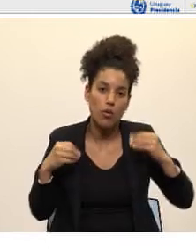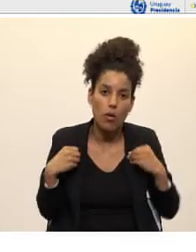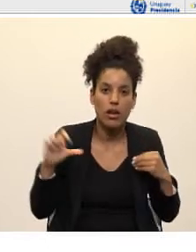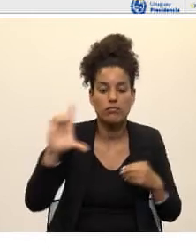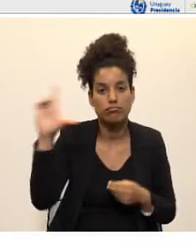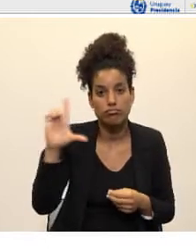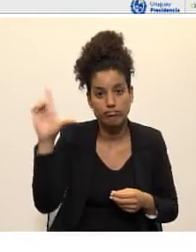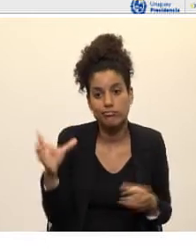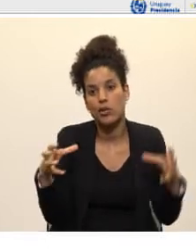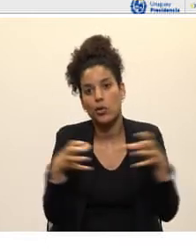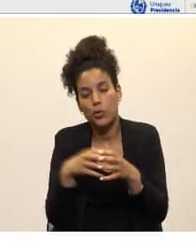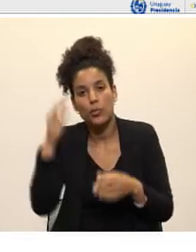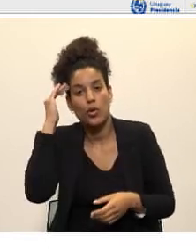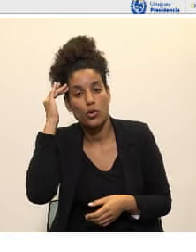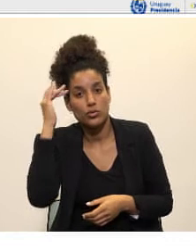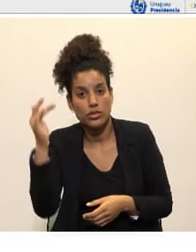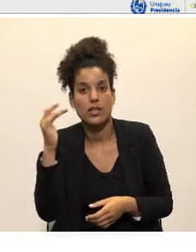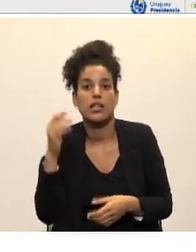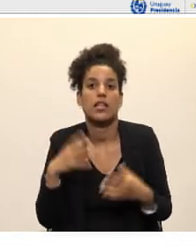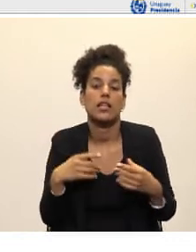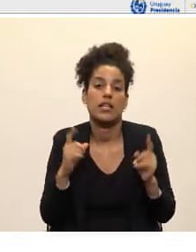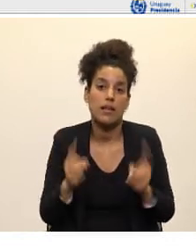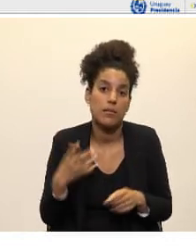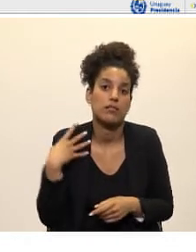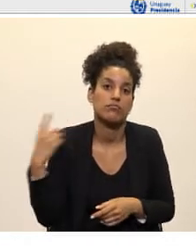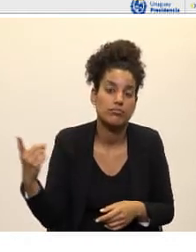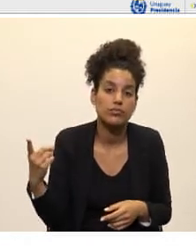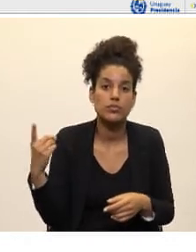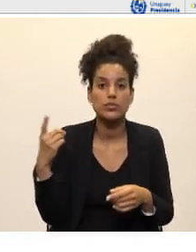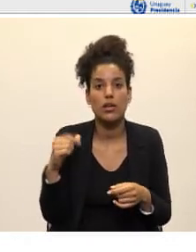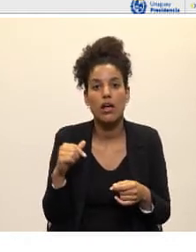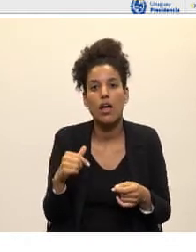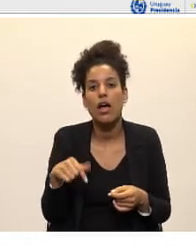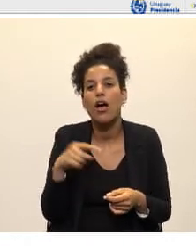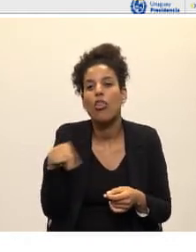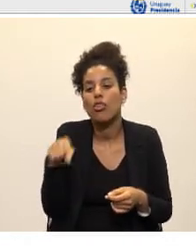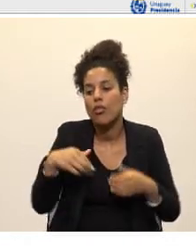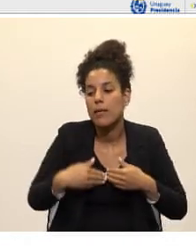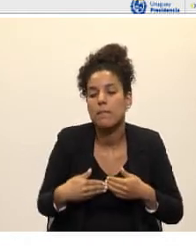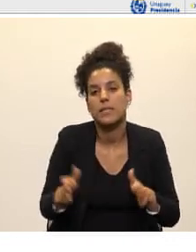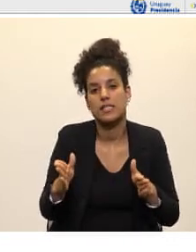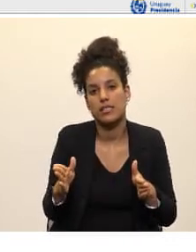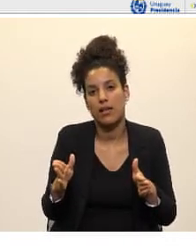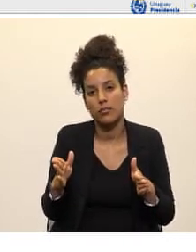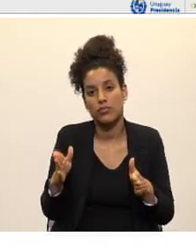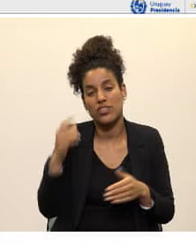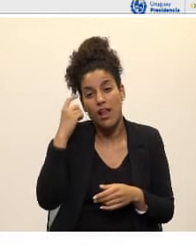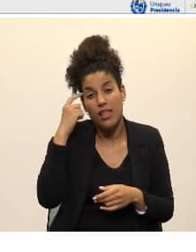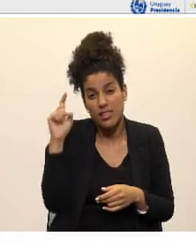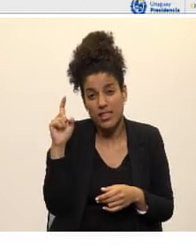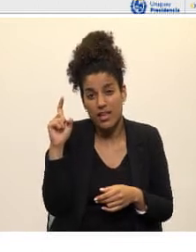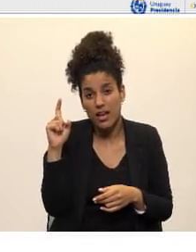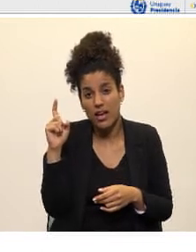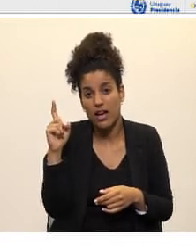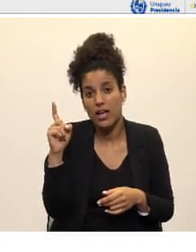equipos docentes y directivos. ¿Dónde estamos? Por supuesto, tendiendo puentes. La idea clave sería, no estamos todos